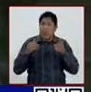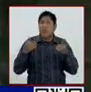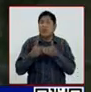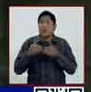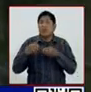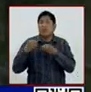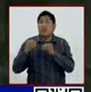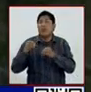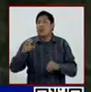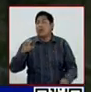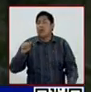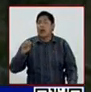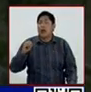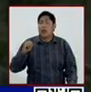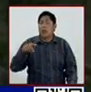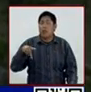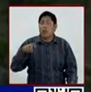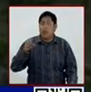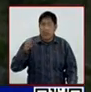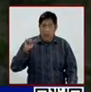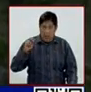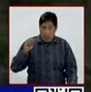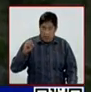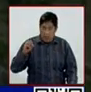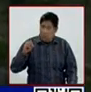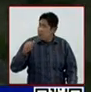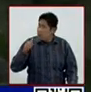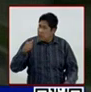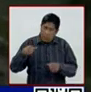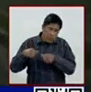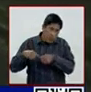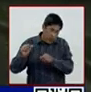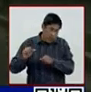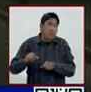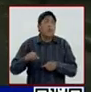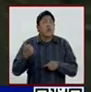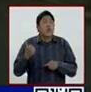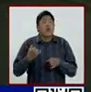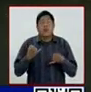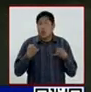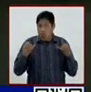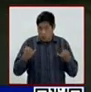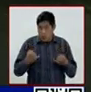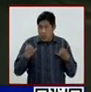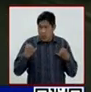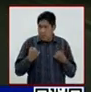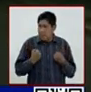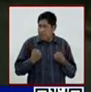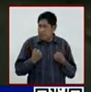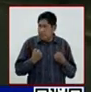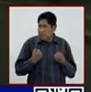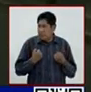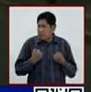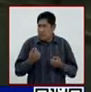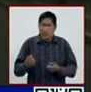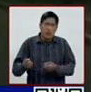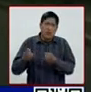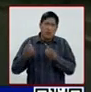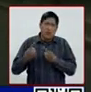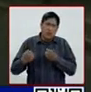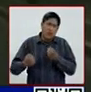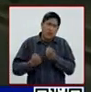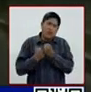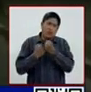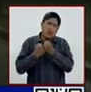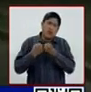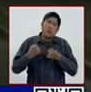campesino del municipio de la guardia continúan en ese punto por otro lado los jóvenes quienes venían a